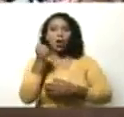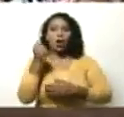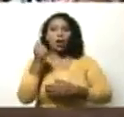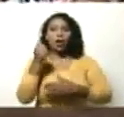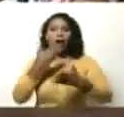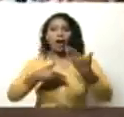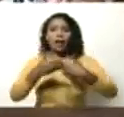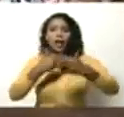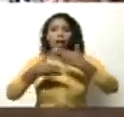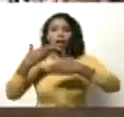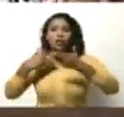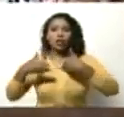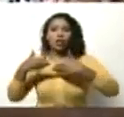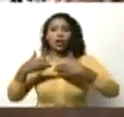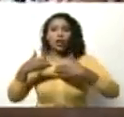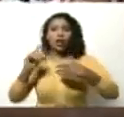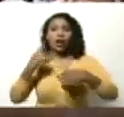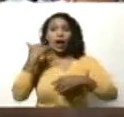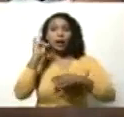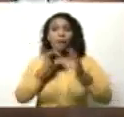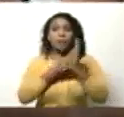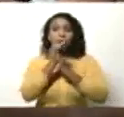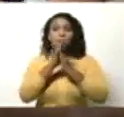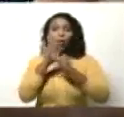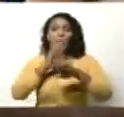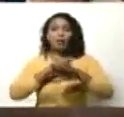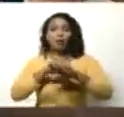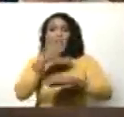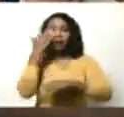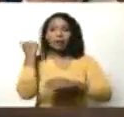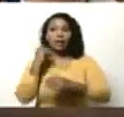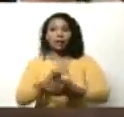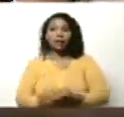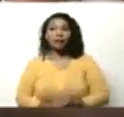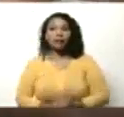como las que se están emprendiendo ahora a lo que ocurrió en el pasado.